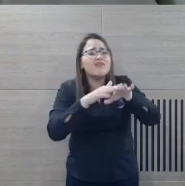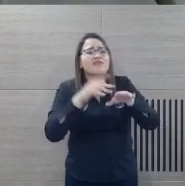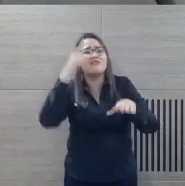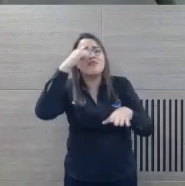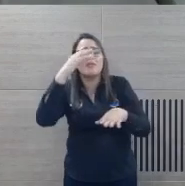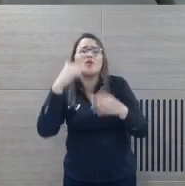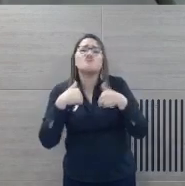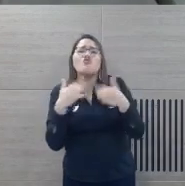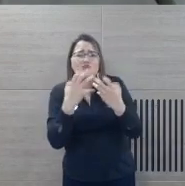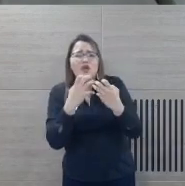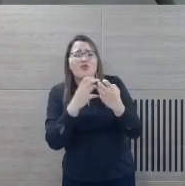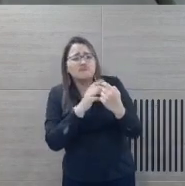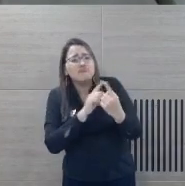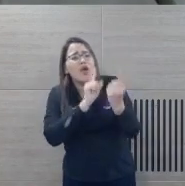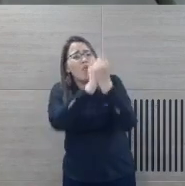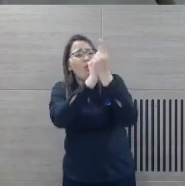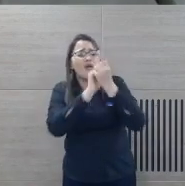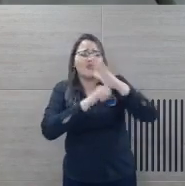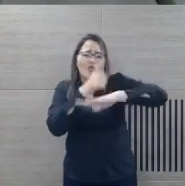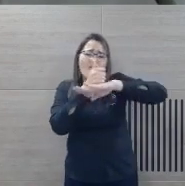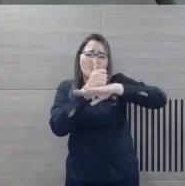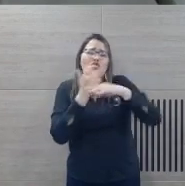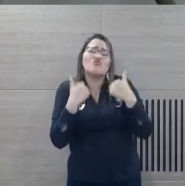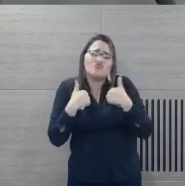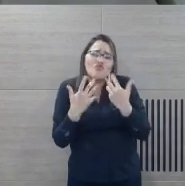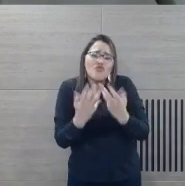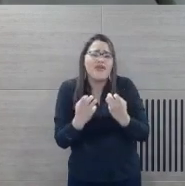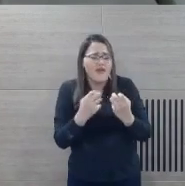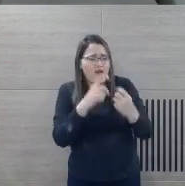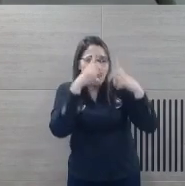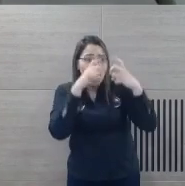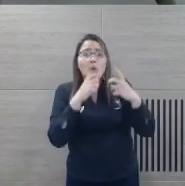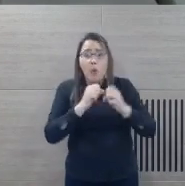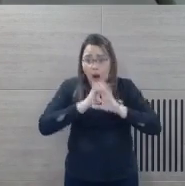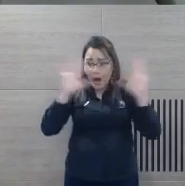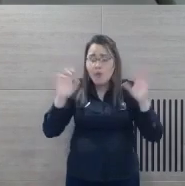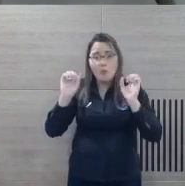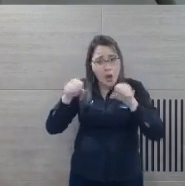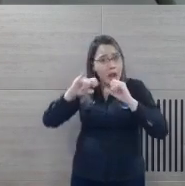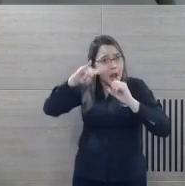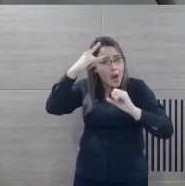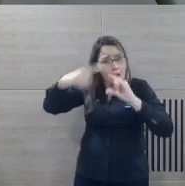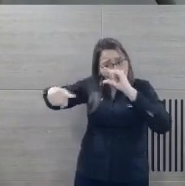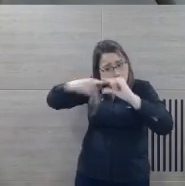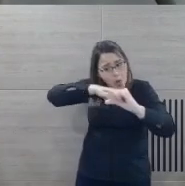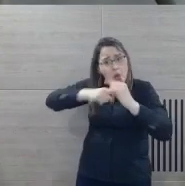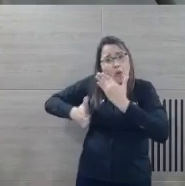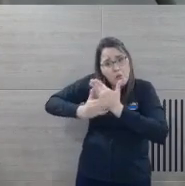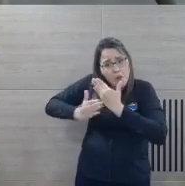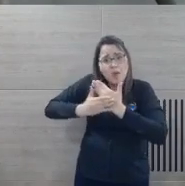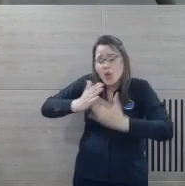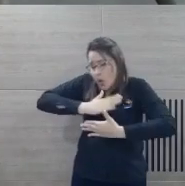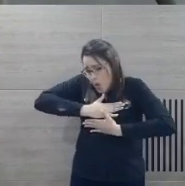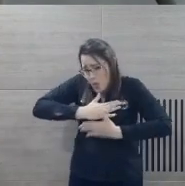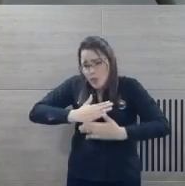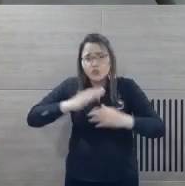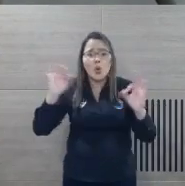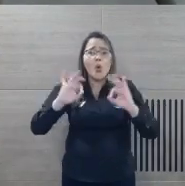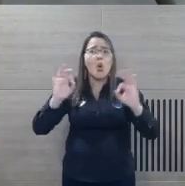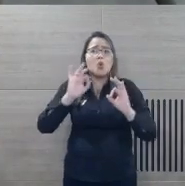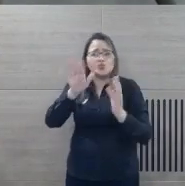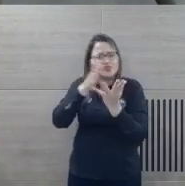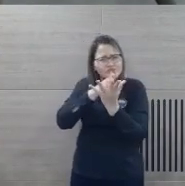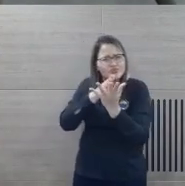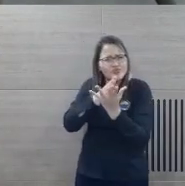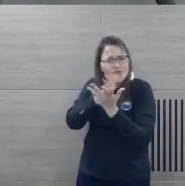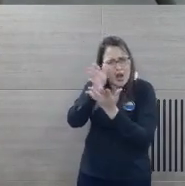no sea solo LIET el que lo recibe en nombre de ustedes. Así que simplemente nos envían un correo a su dirección de programa, y lo coordinamos para el ingreso, si